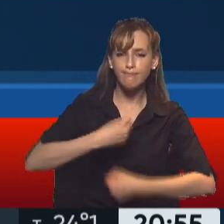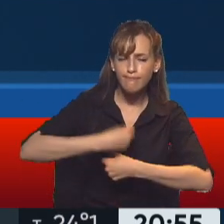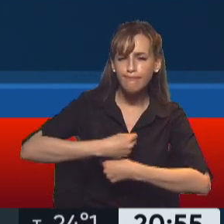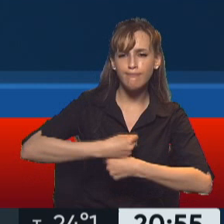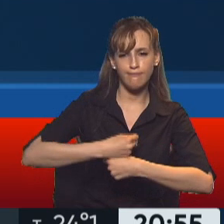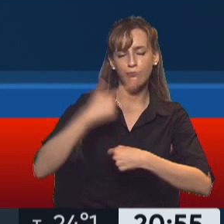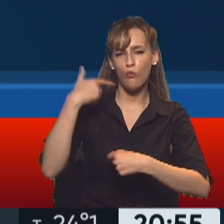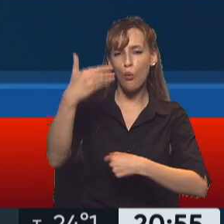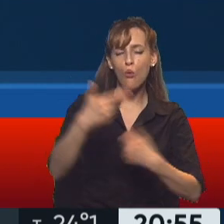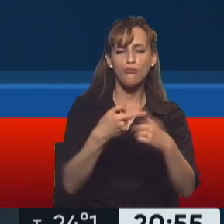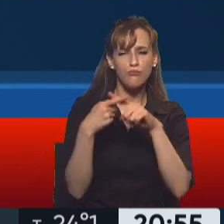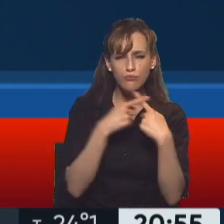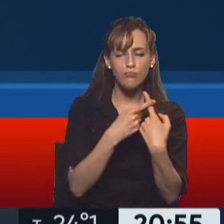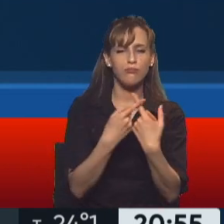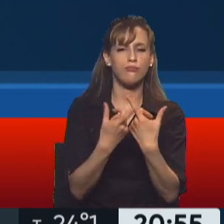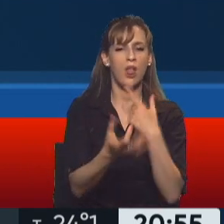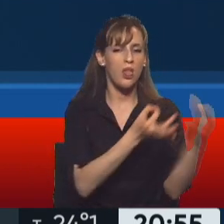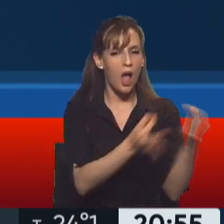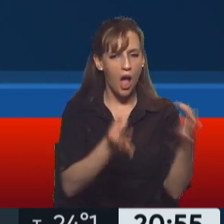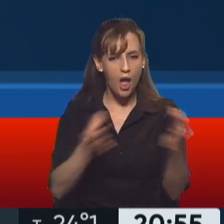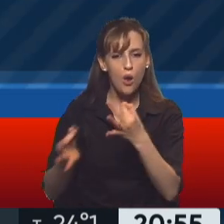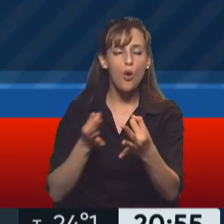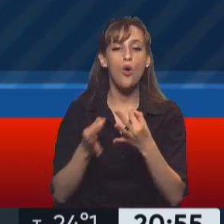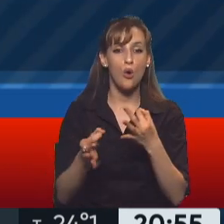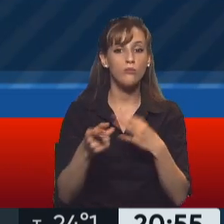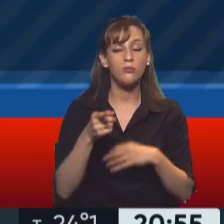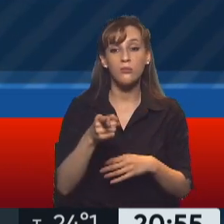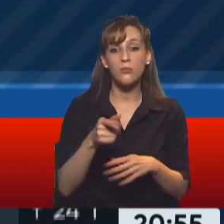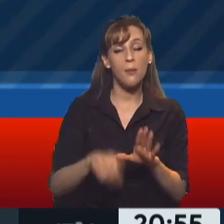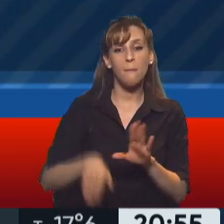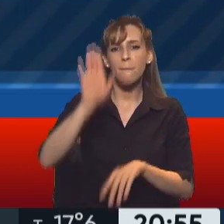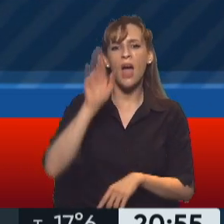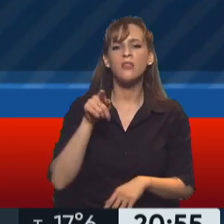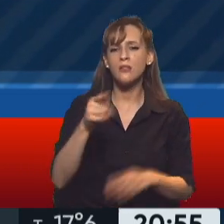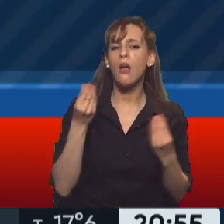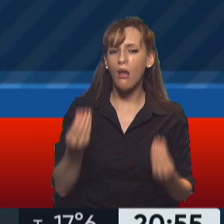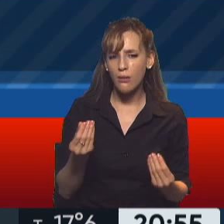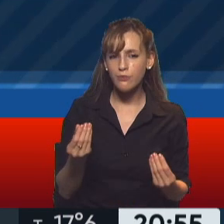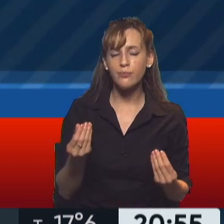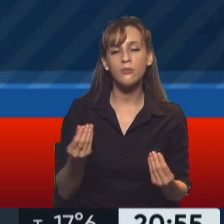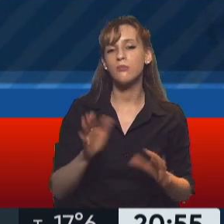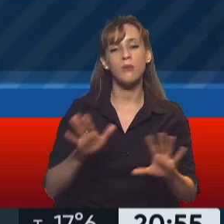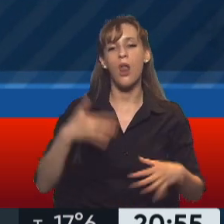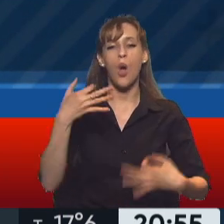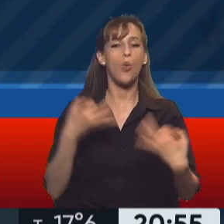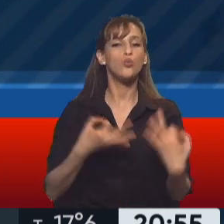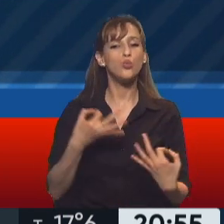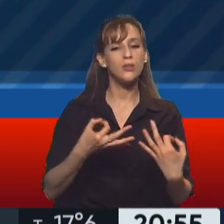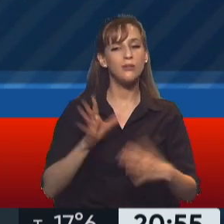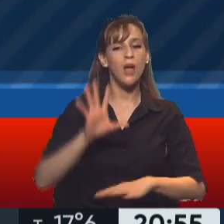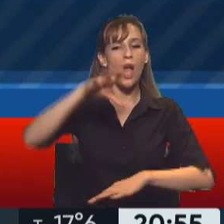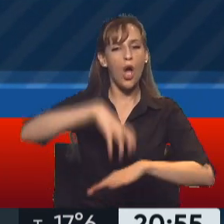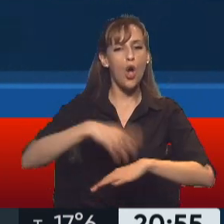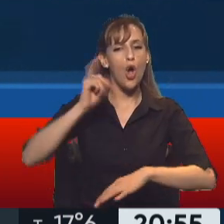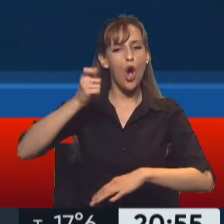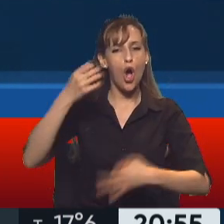diálogo institucional franco, sincero, y que sirva básicamente para sacar a la justicia y a la corte del desprestigio